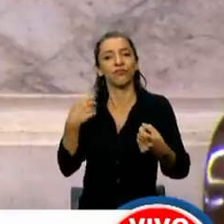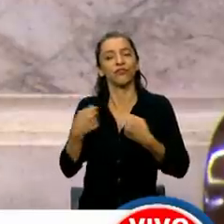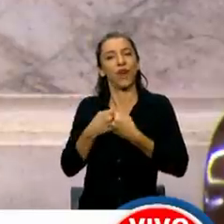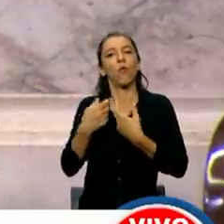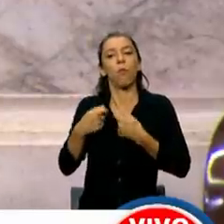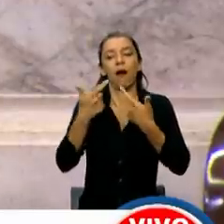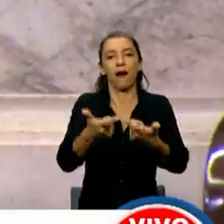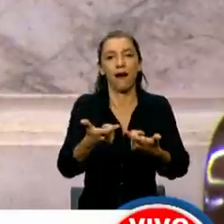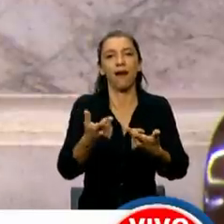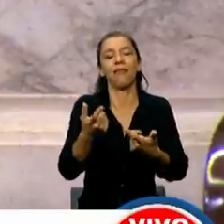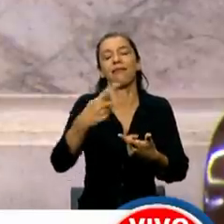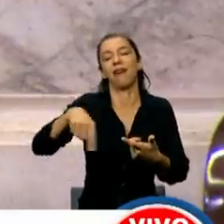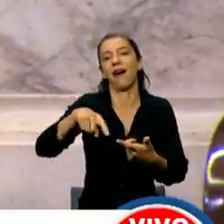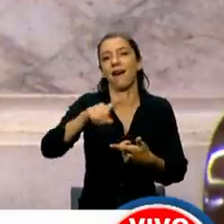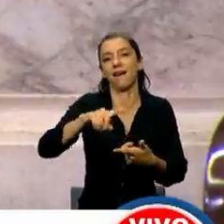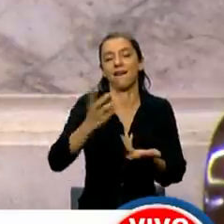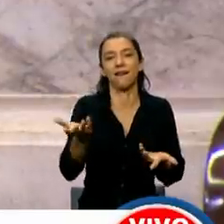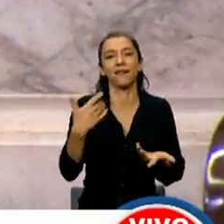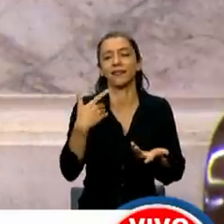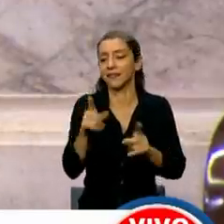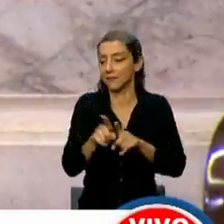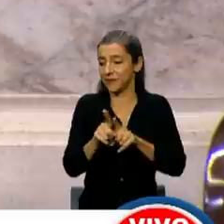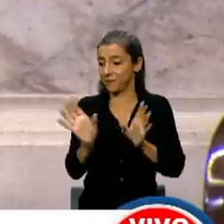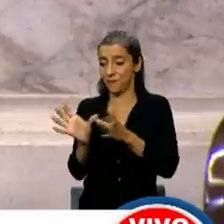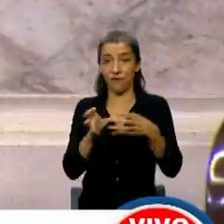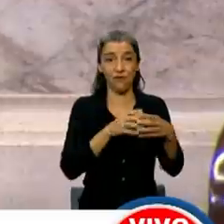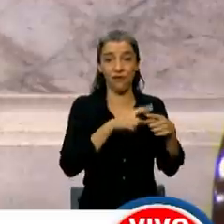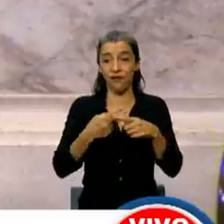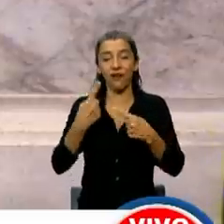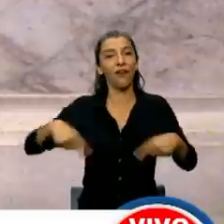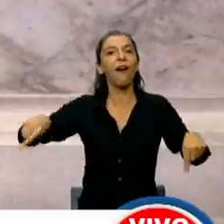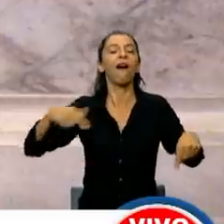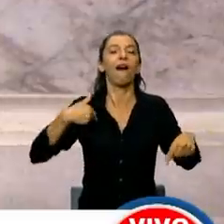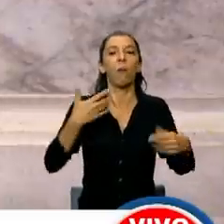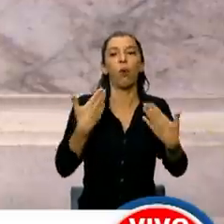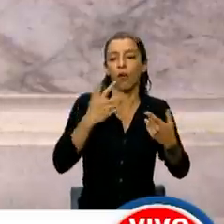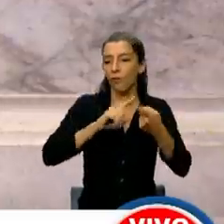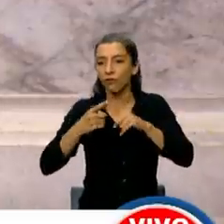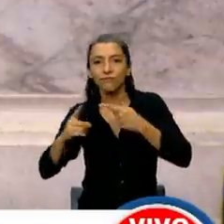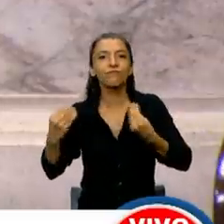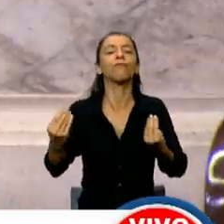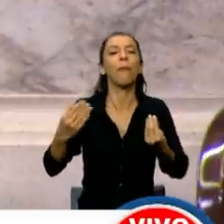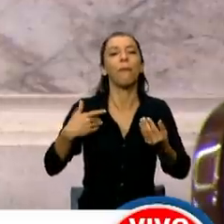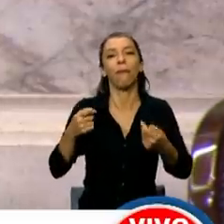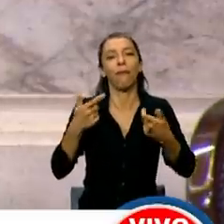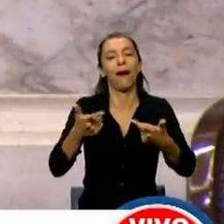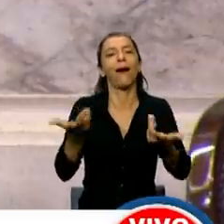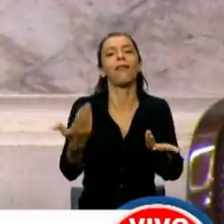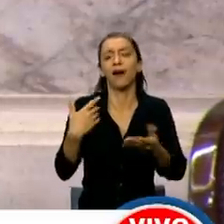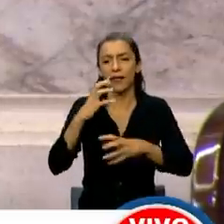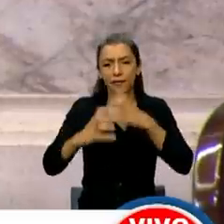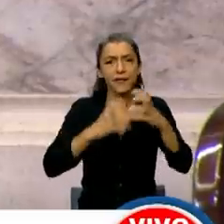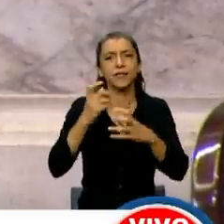consensos básicos entre la clase política argentina consenso básico que hacen al desarrollo industrial